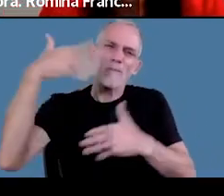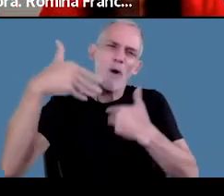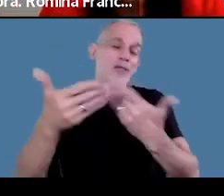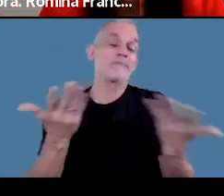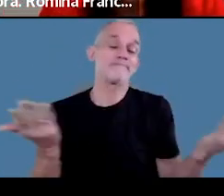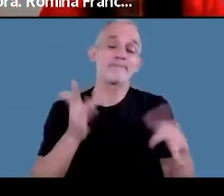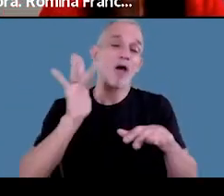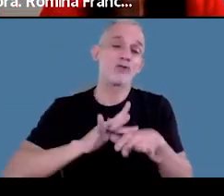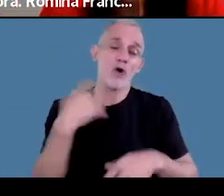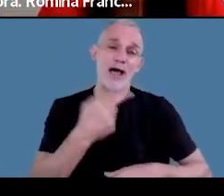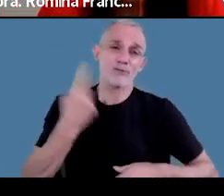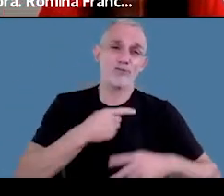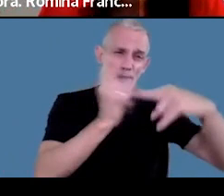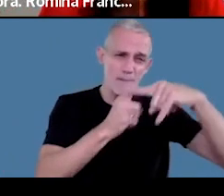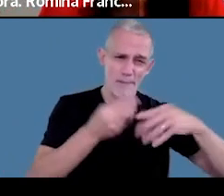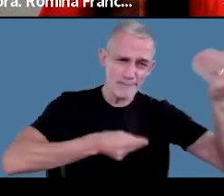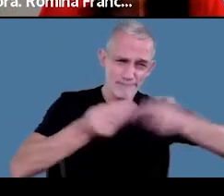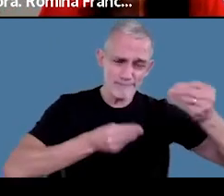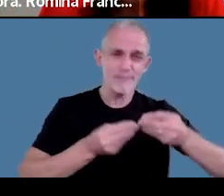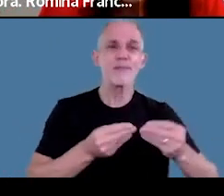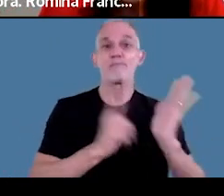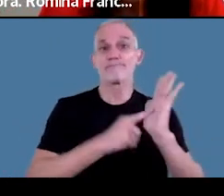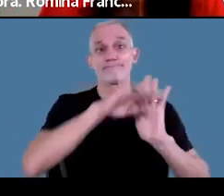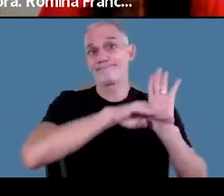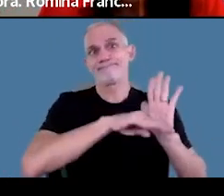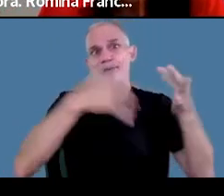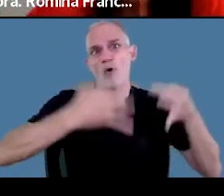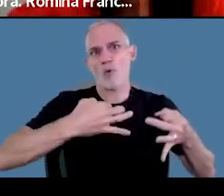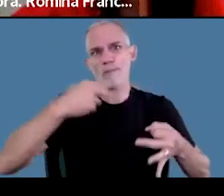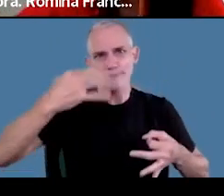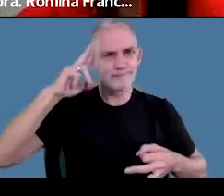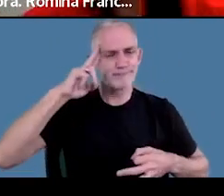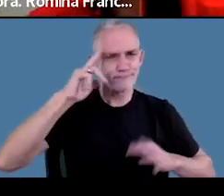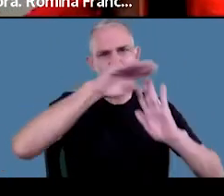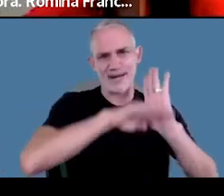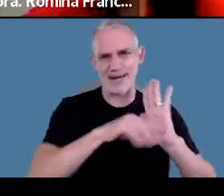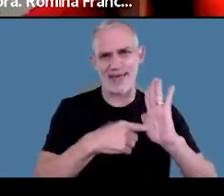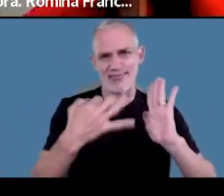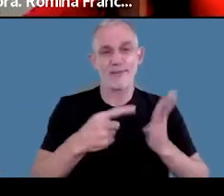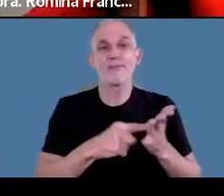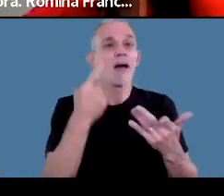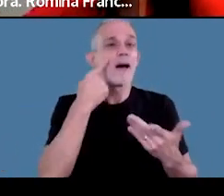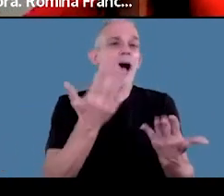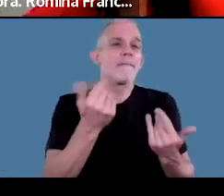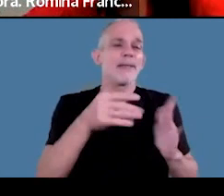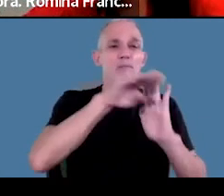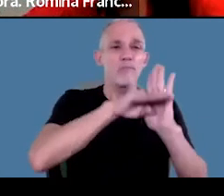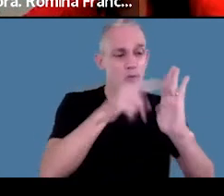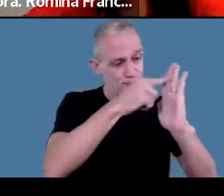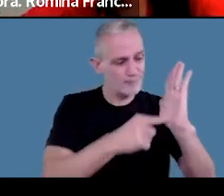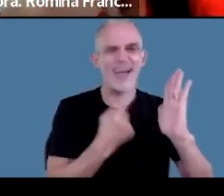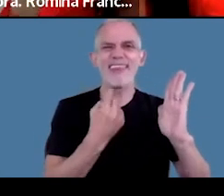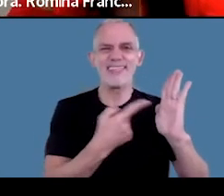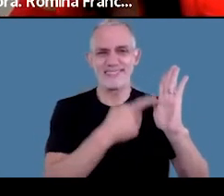toca liquidar es en base a la normativa, hay que cumplirla, y tenemos que seguir los lineamientos de la norma.